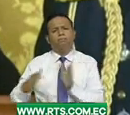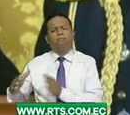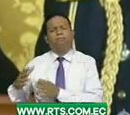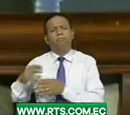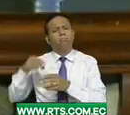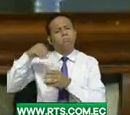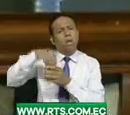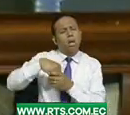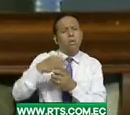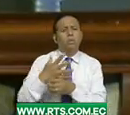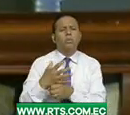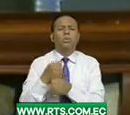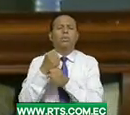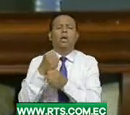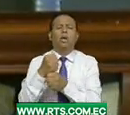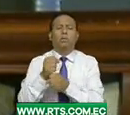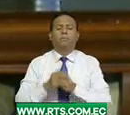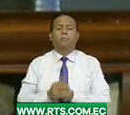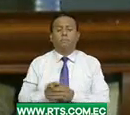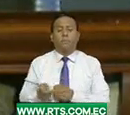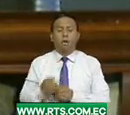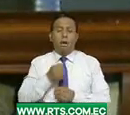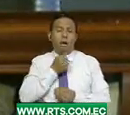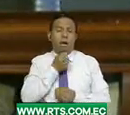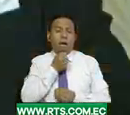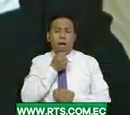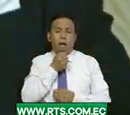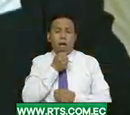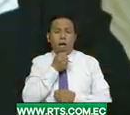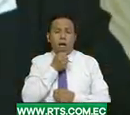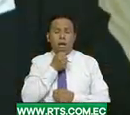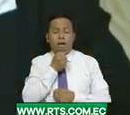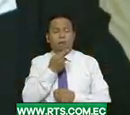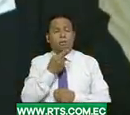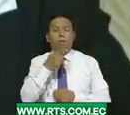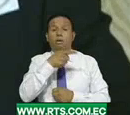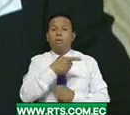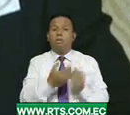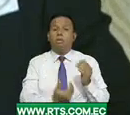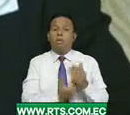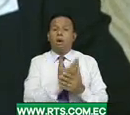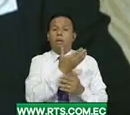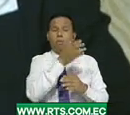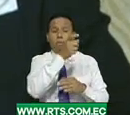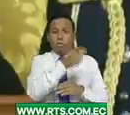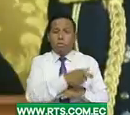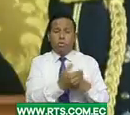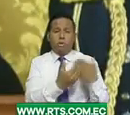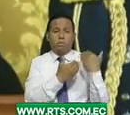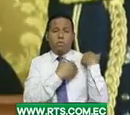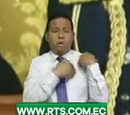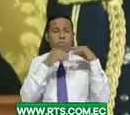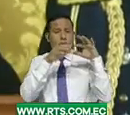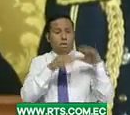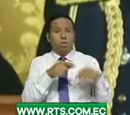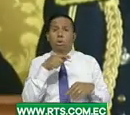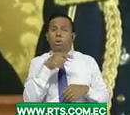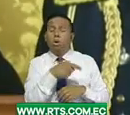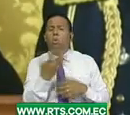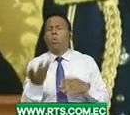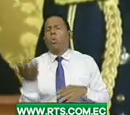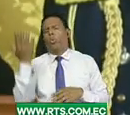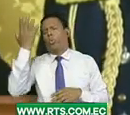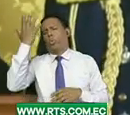En su alocución no faltaron los elogios para el nuevo secretario de Comunicación, Andrés Seminario. Él tiene una larga trayectoria